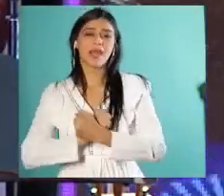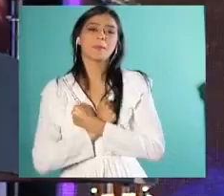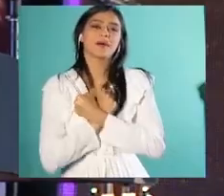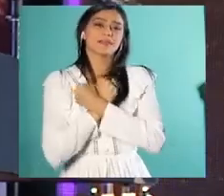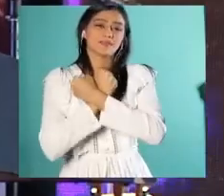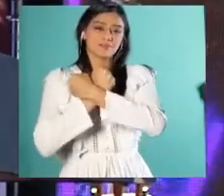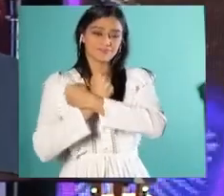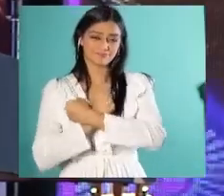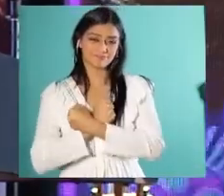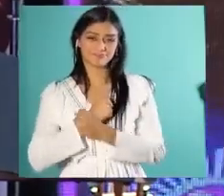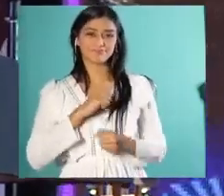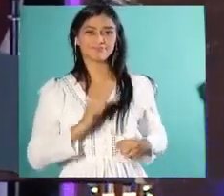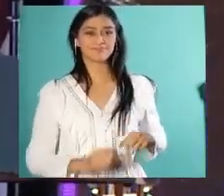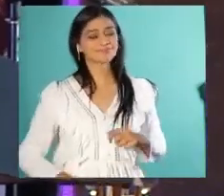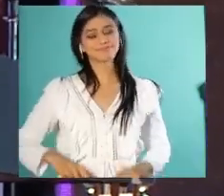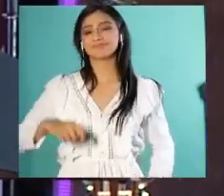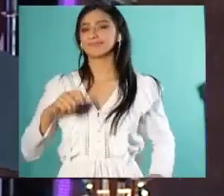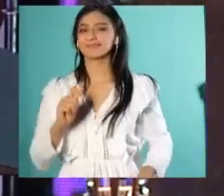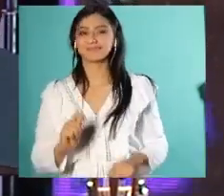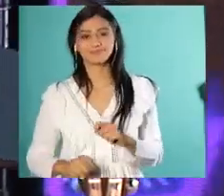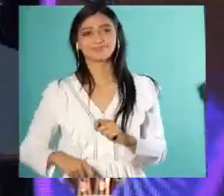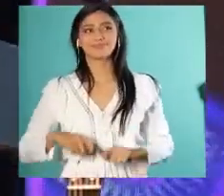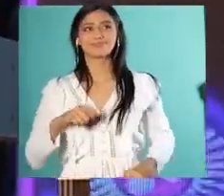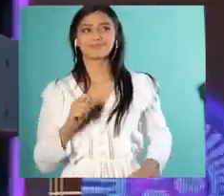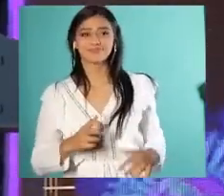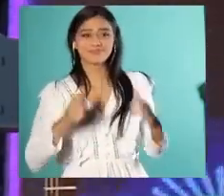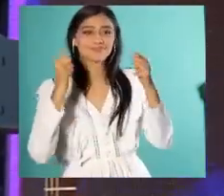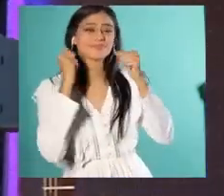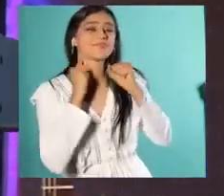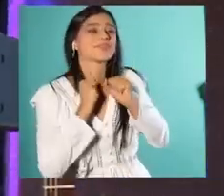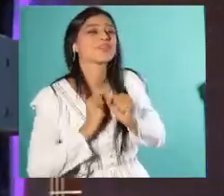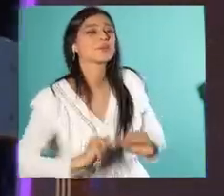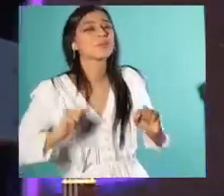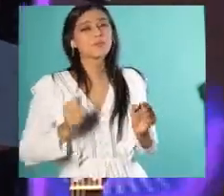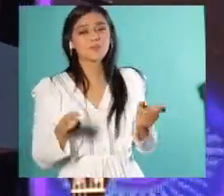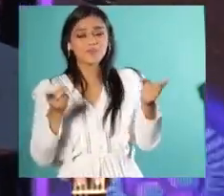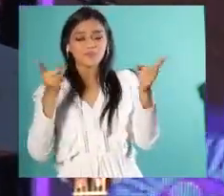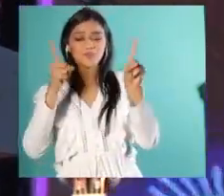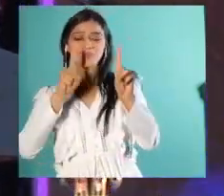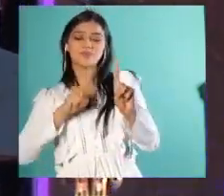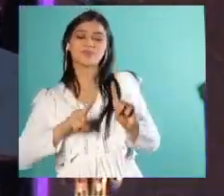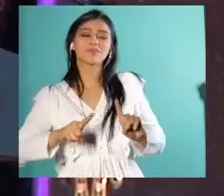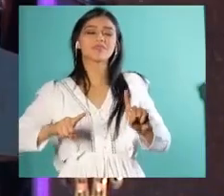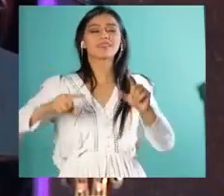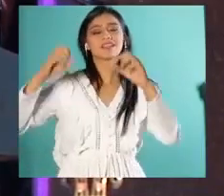Puedes ser la luz